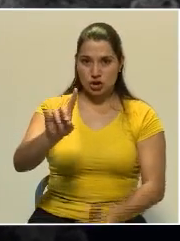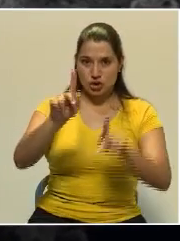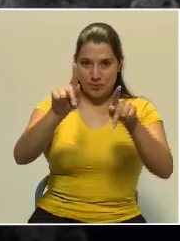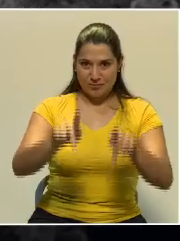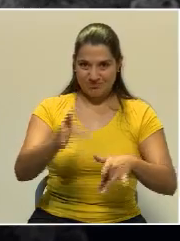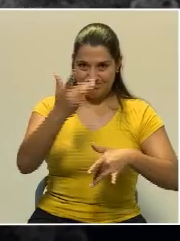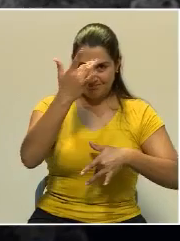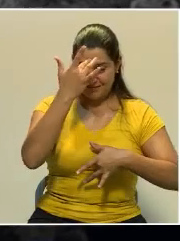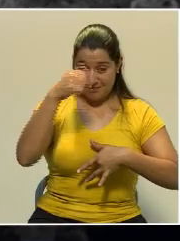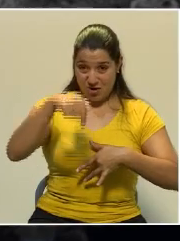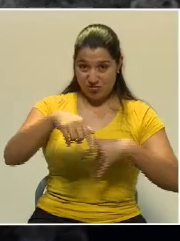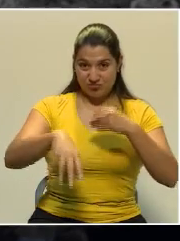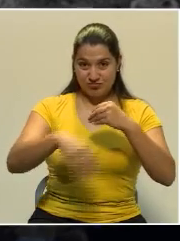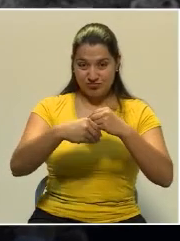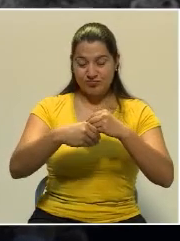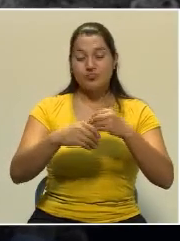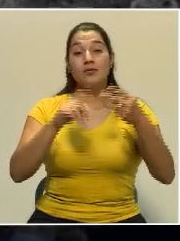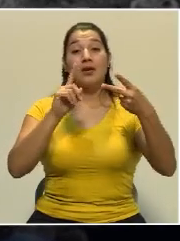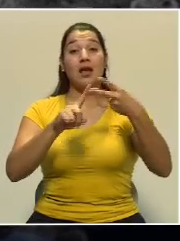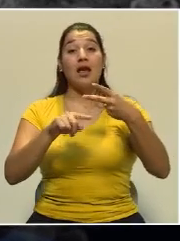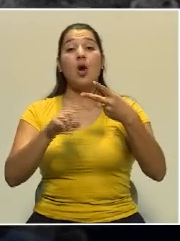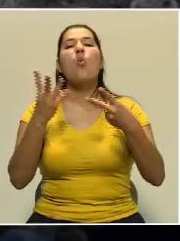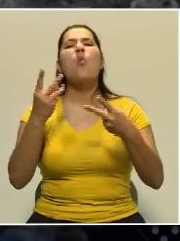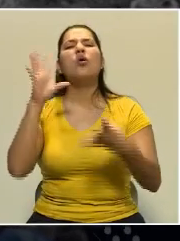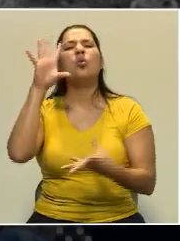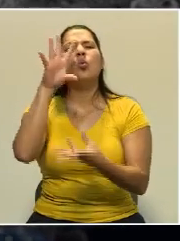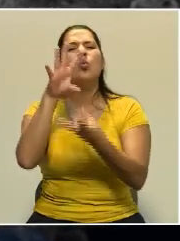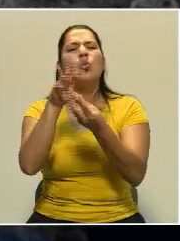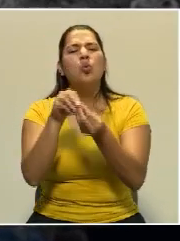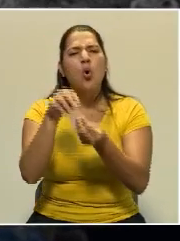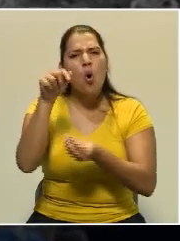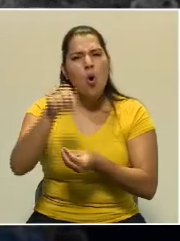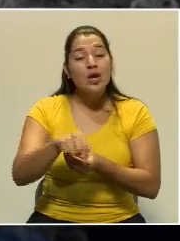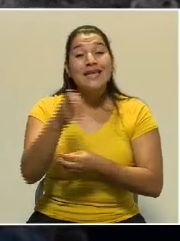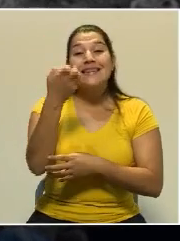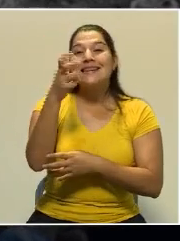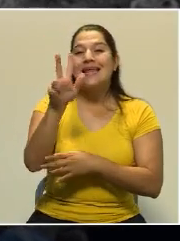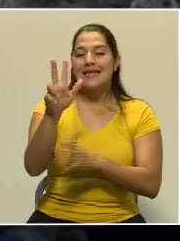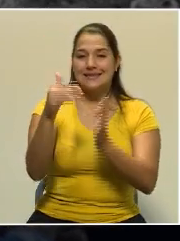confirmados. El total de casos acumulados llega hoy a